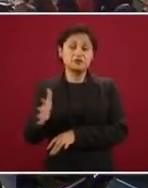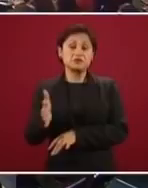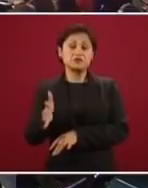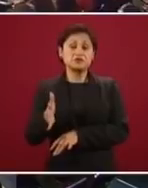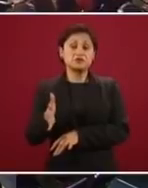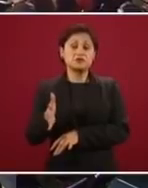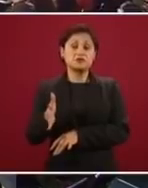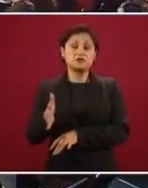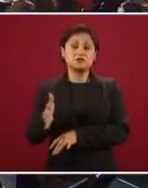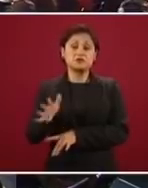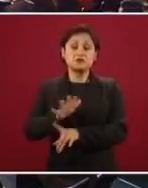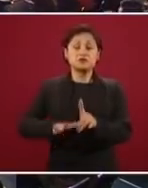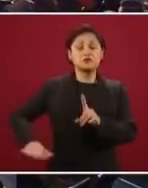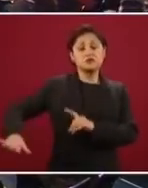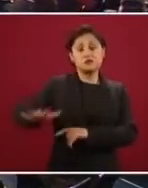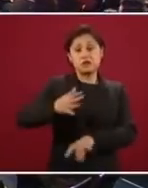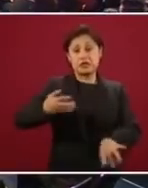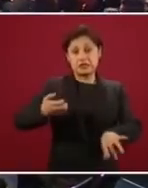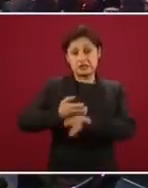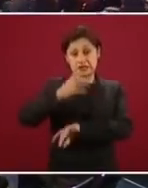todo morelos